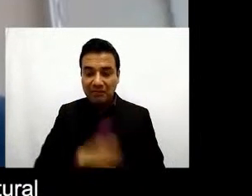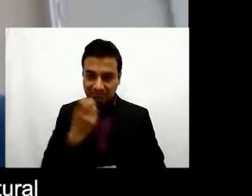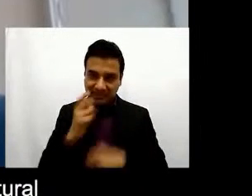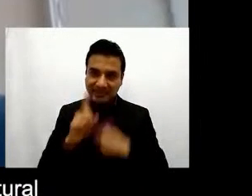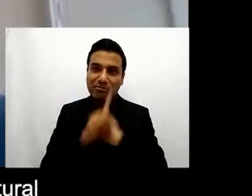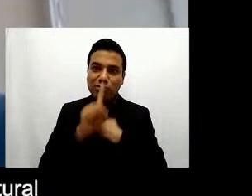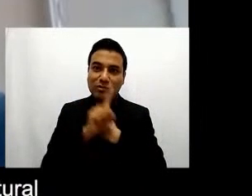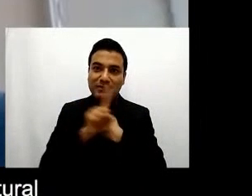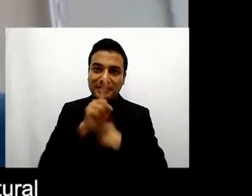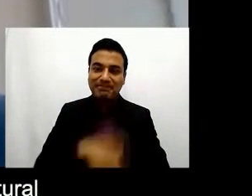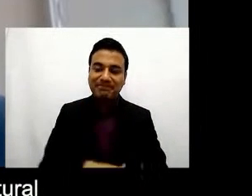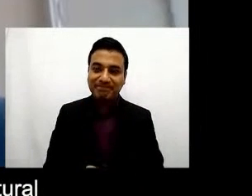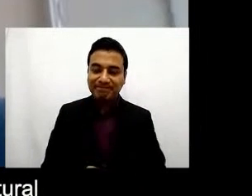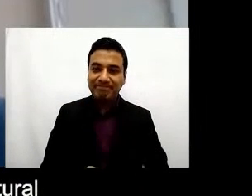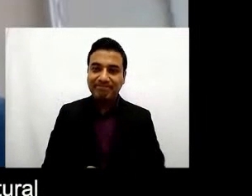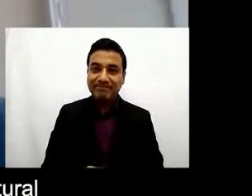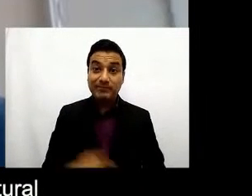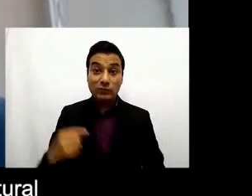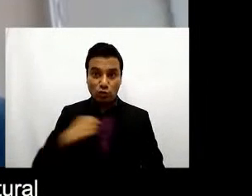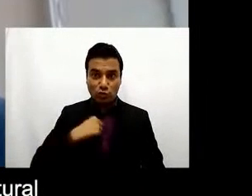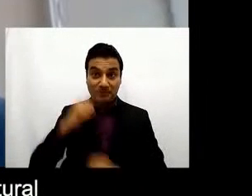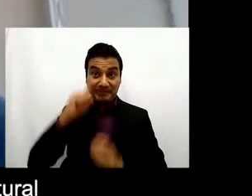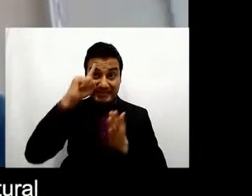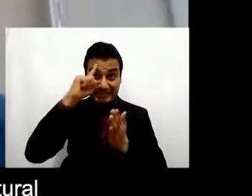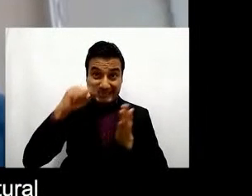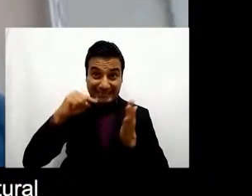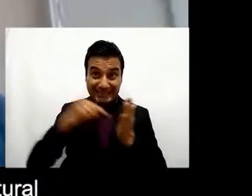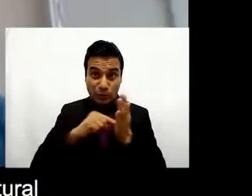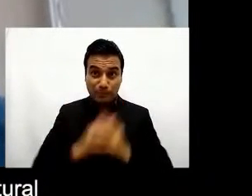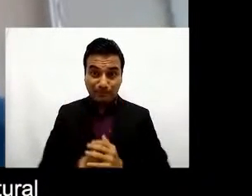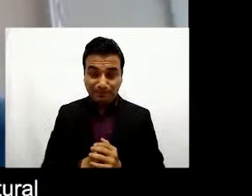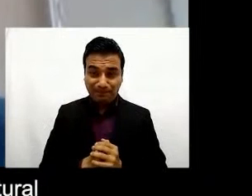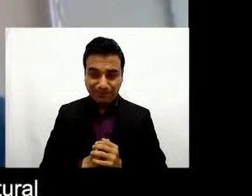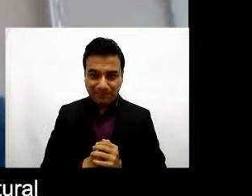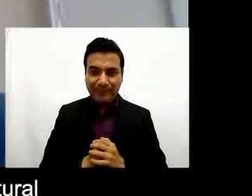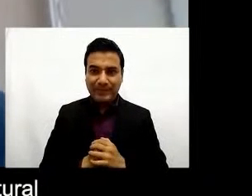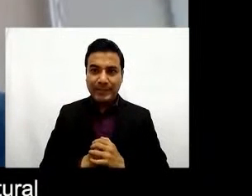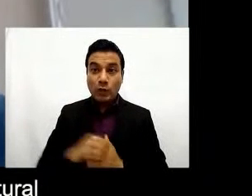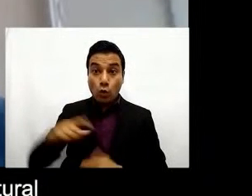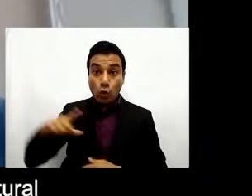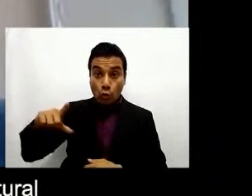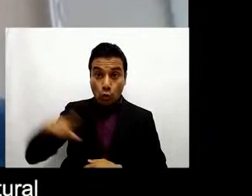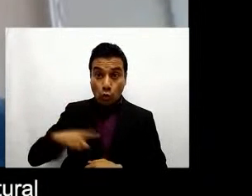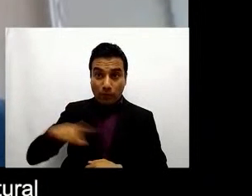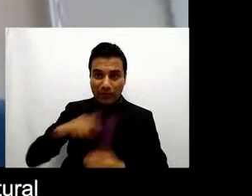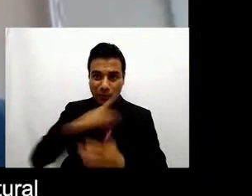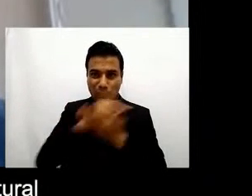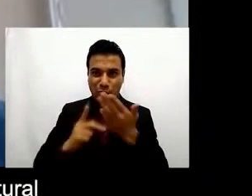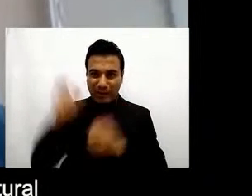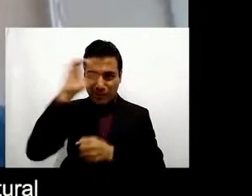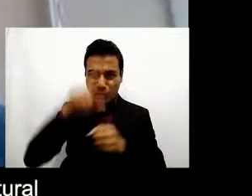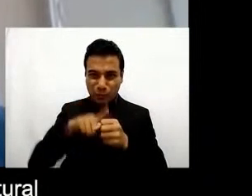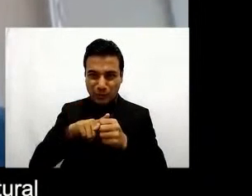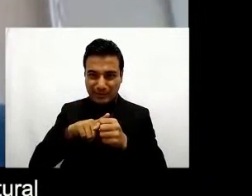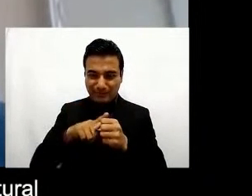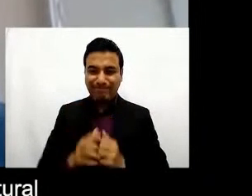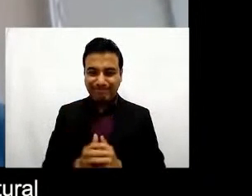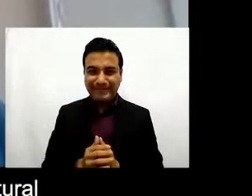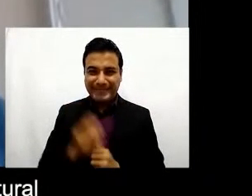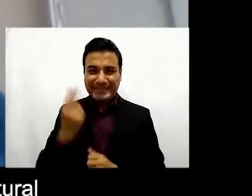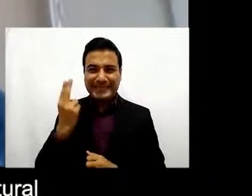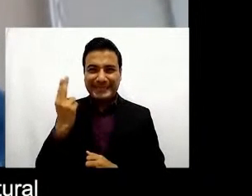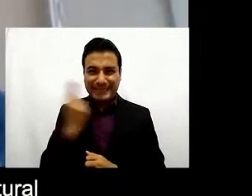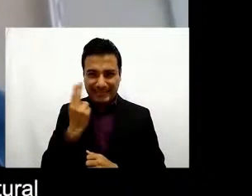Entonces, creo que una parte de la política cultural tiene que ser, además